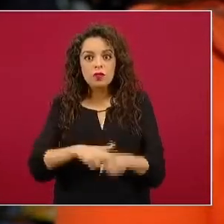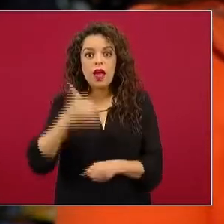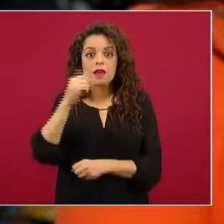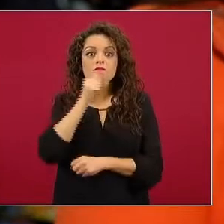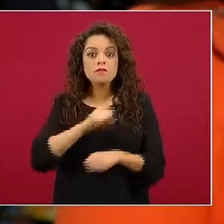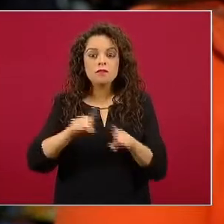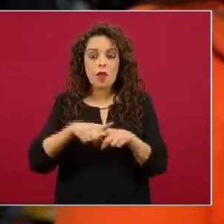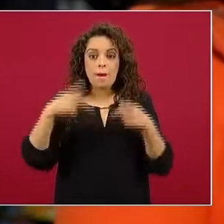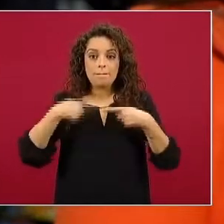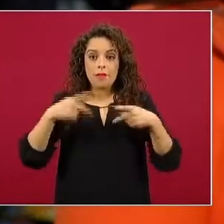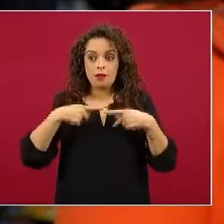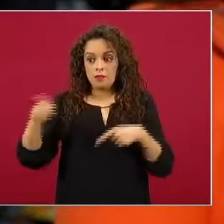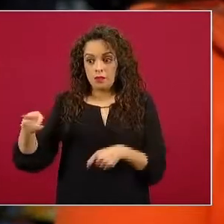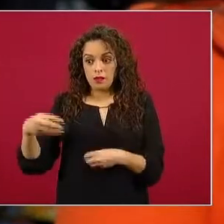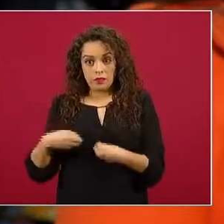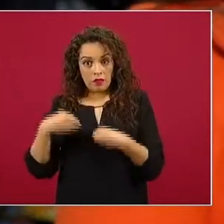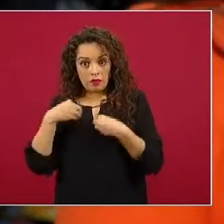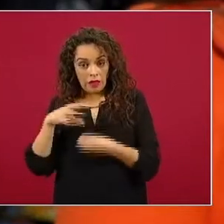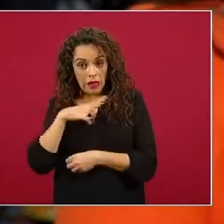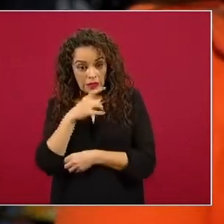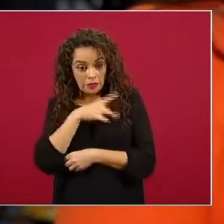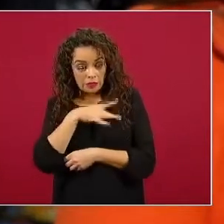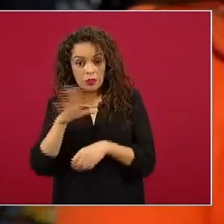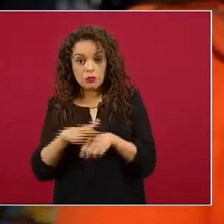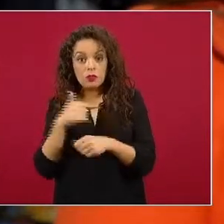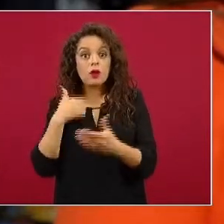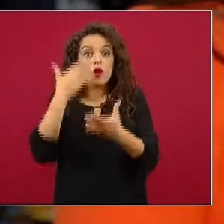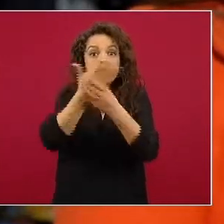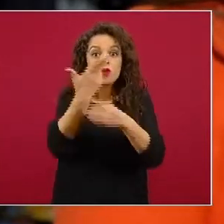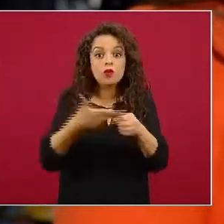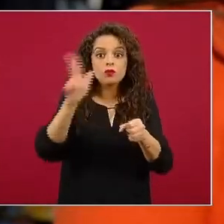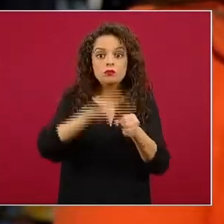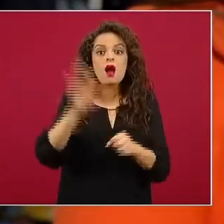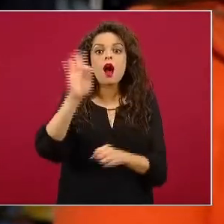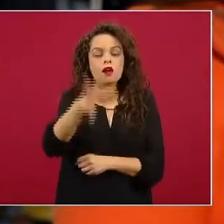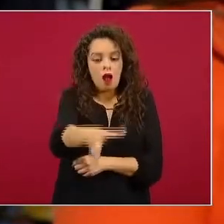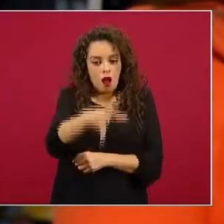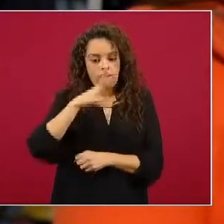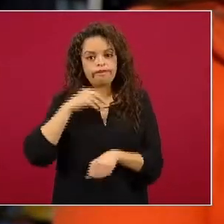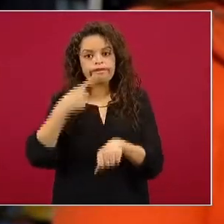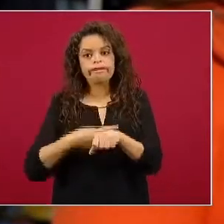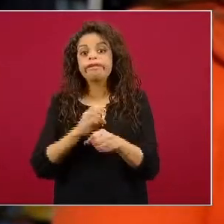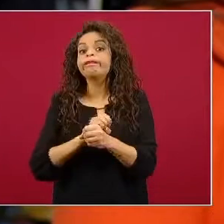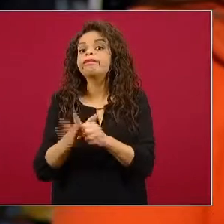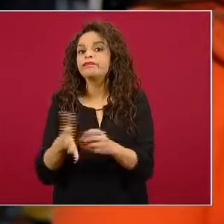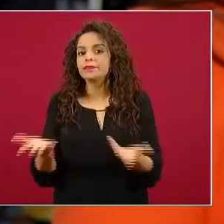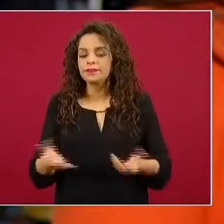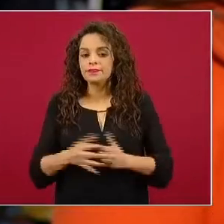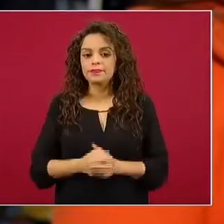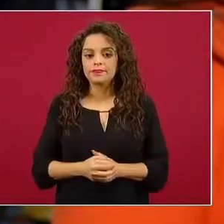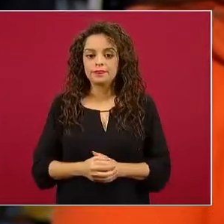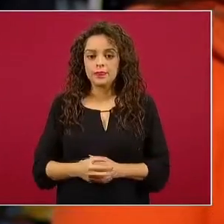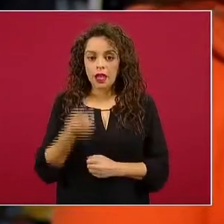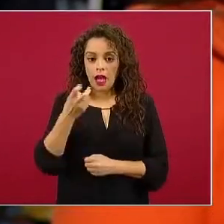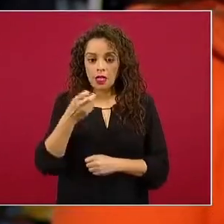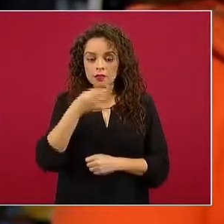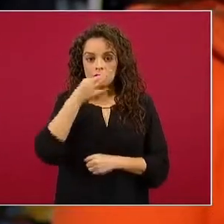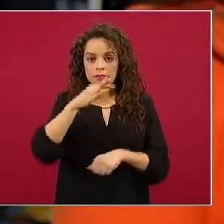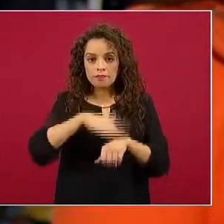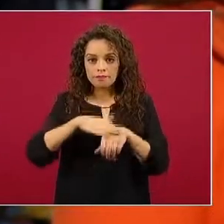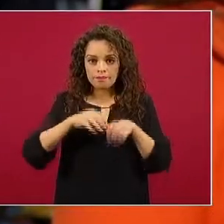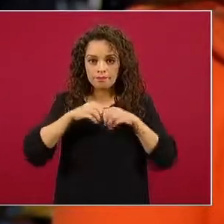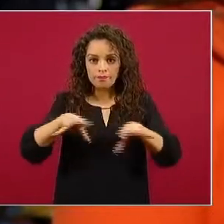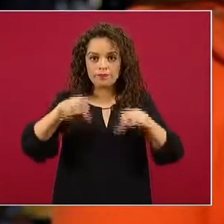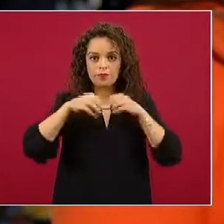propios donantes a ser contagiados? Y si nos puede dar una cifra del año pasado, ¿cuál fue la respuesta que se dio durante esta campaña de